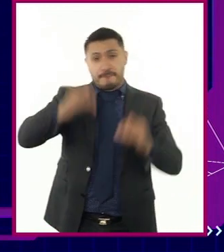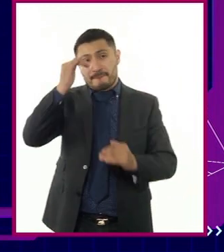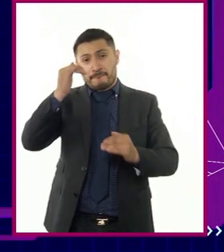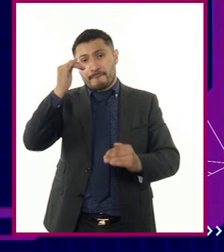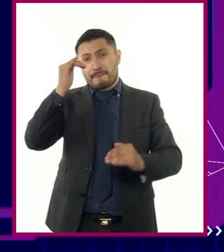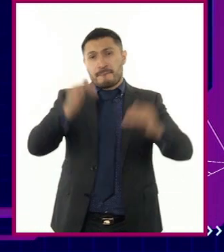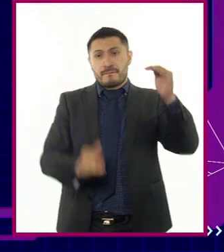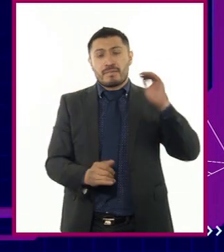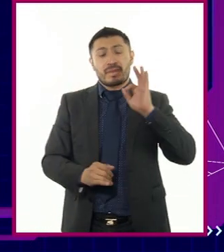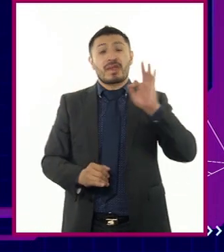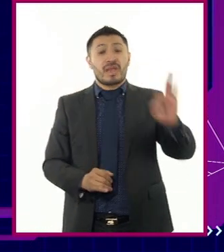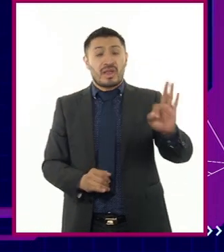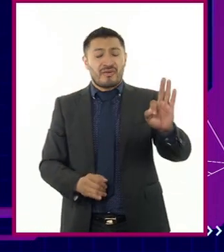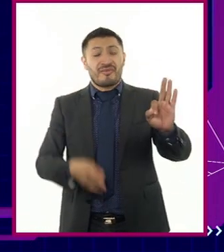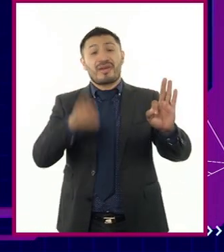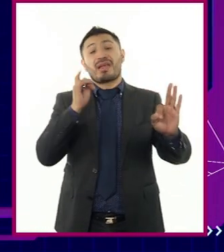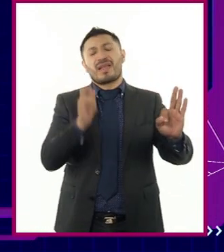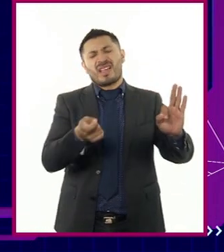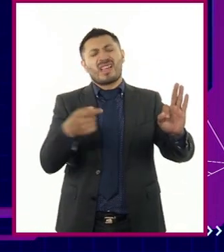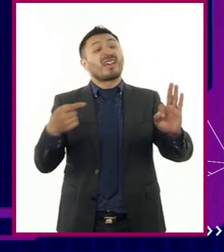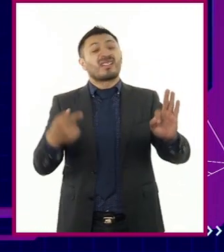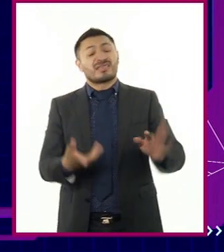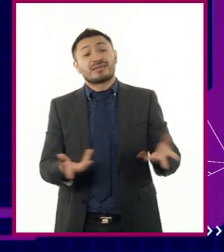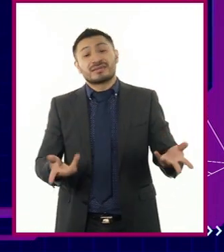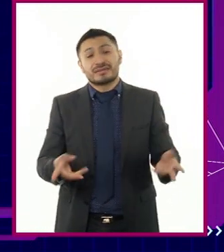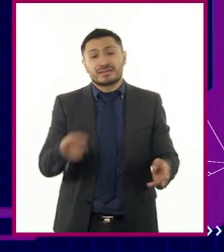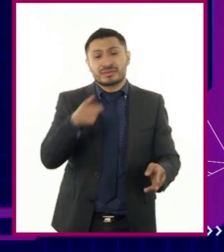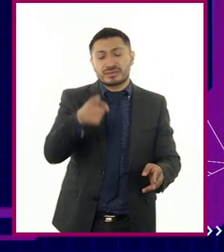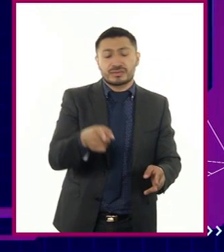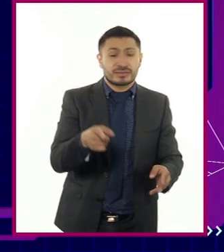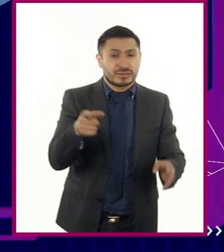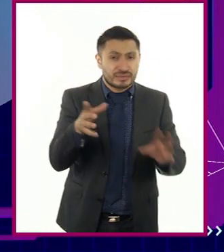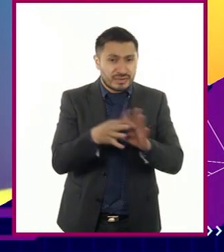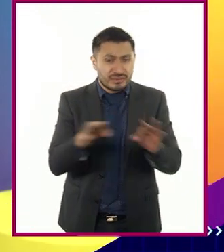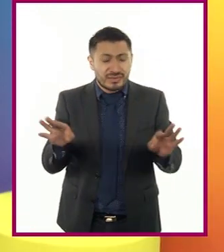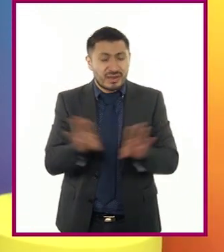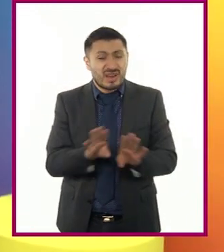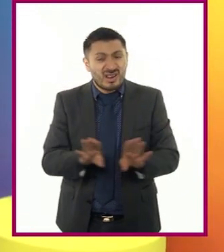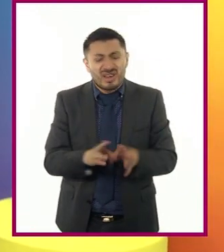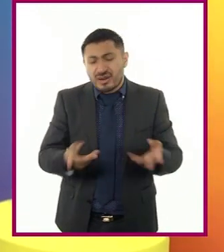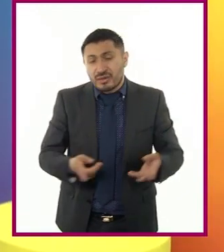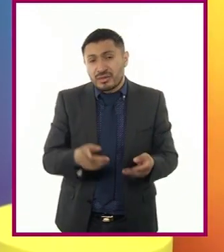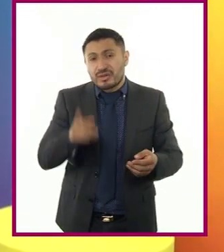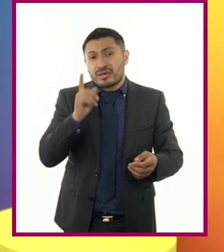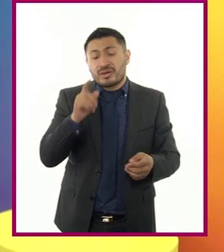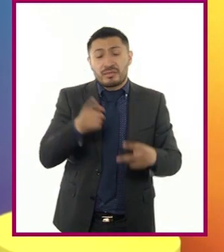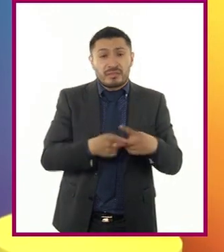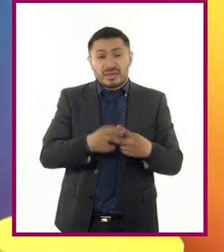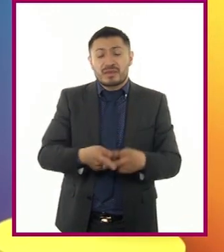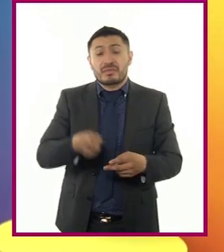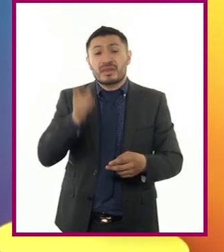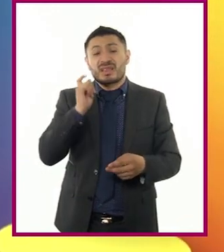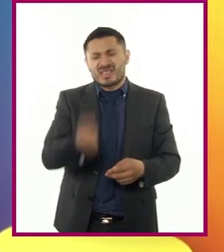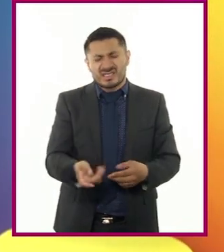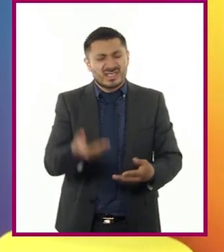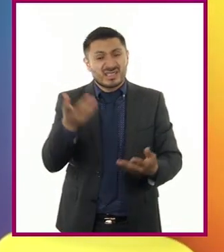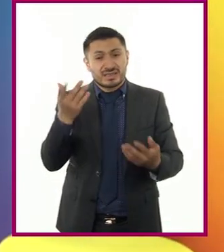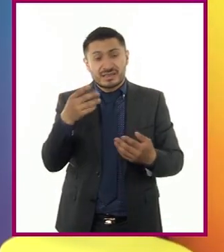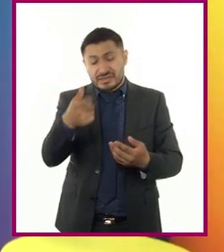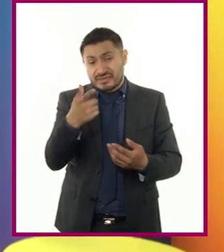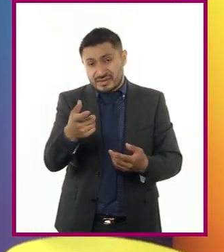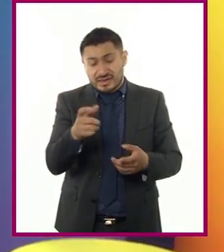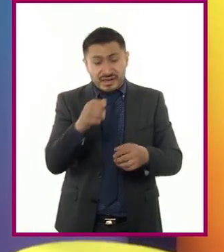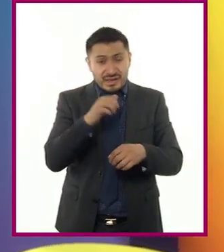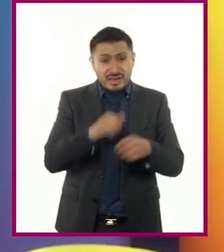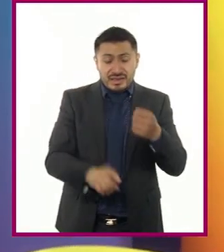frecuencia F. ¿Qué interpretación le dan a este enunciado? ¿Qué representa matemáticamente esta relación?